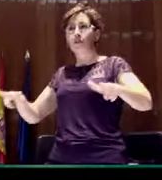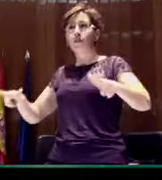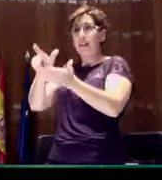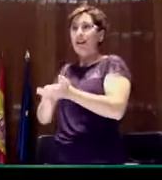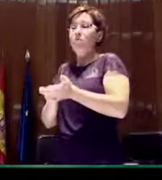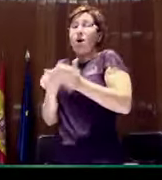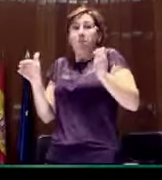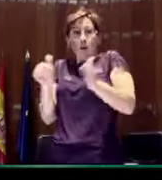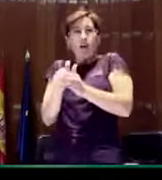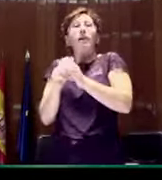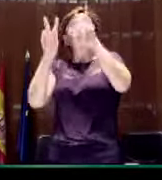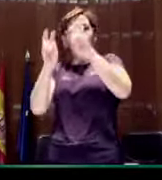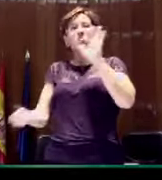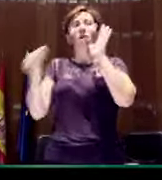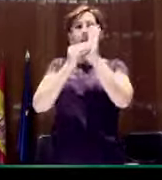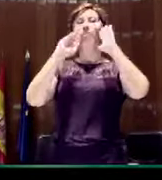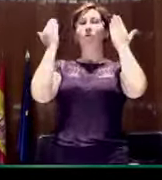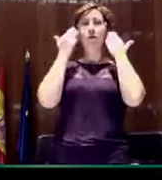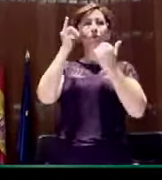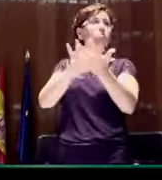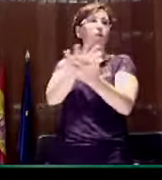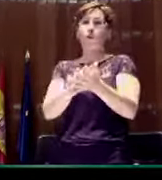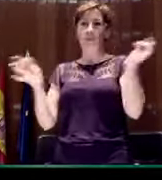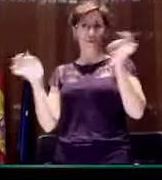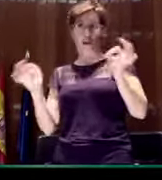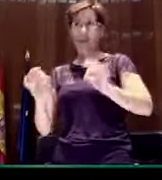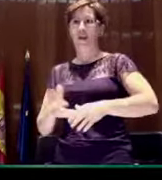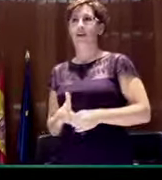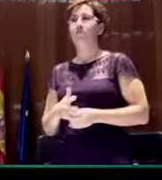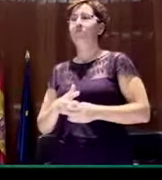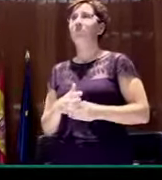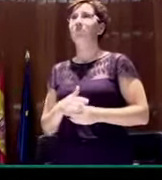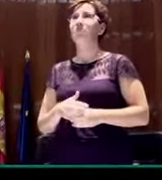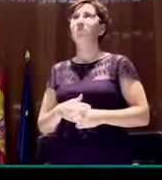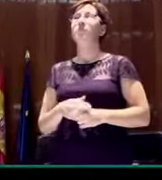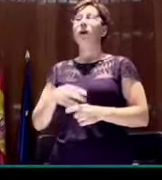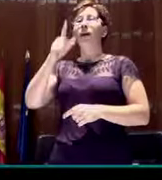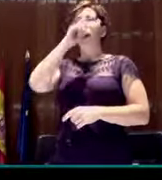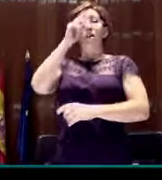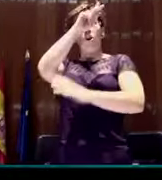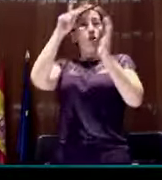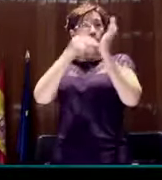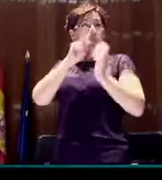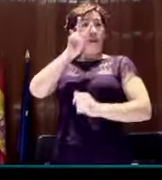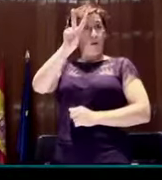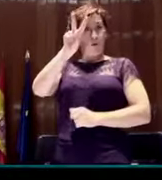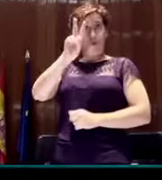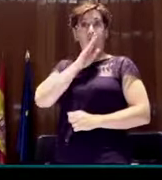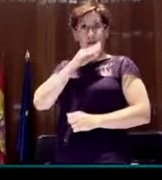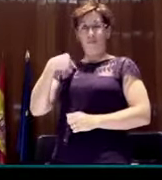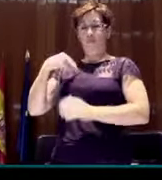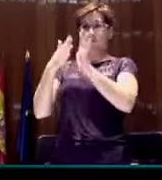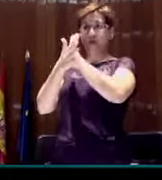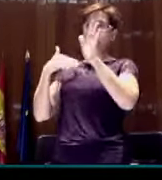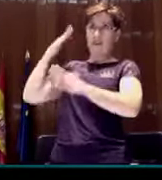librar mi mano a ver si así me comporto. En el año 2002 fui a un congreso a Barcelona